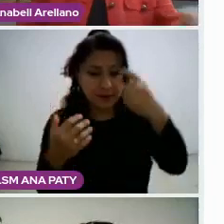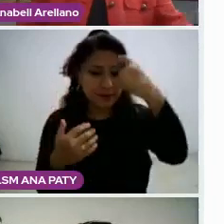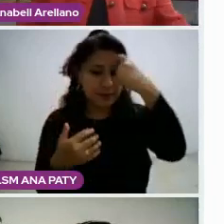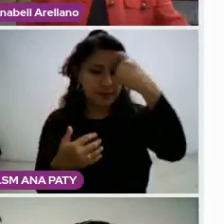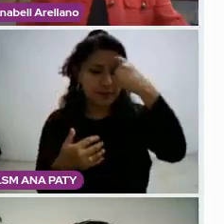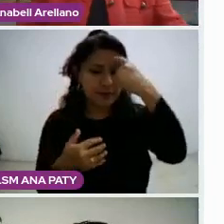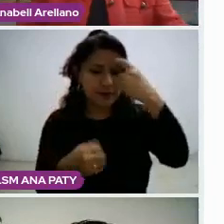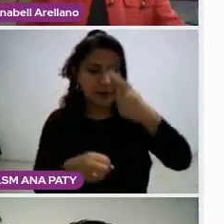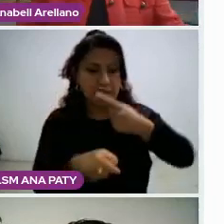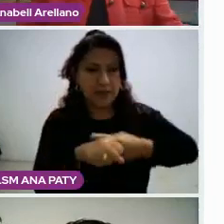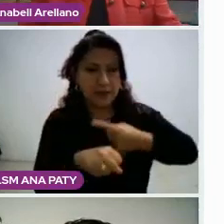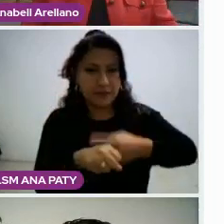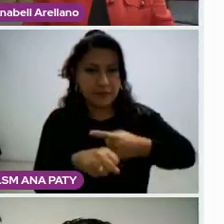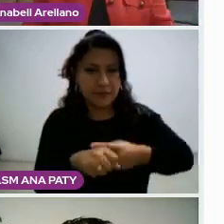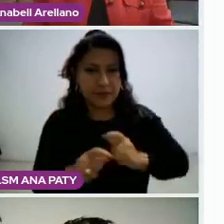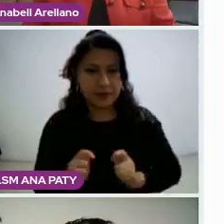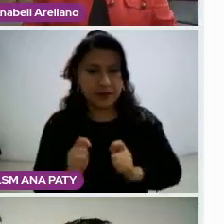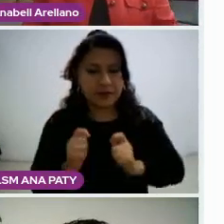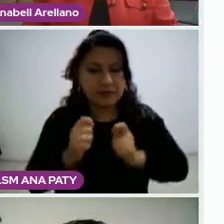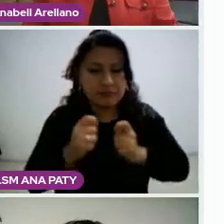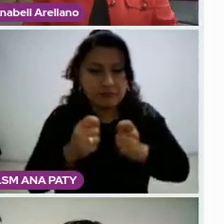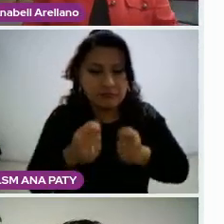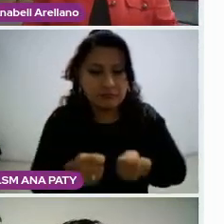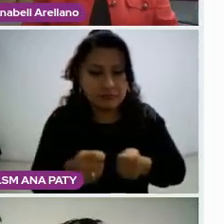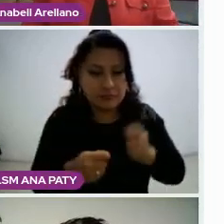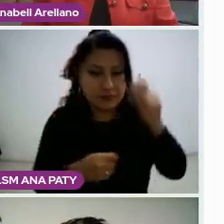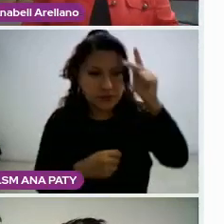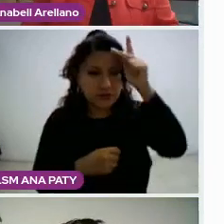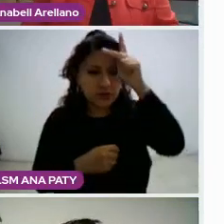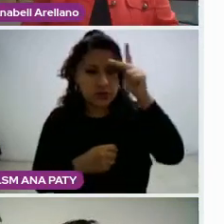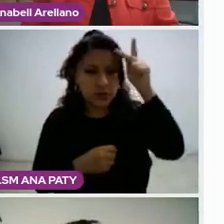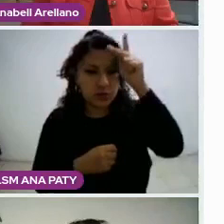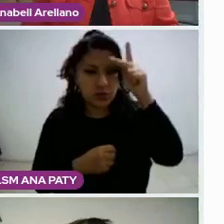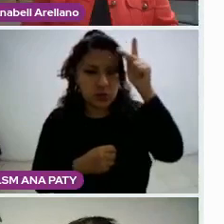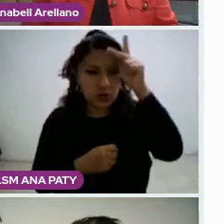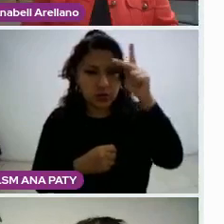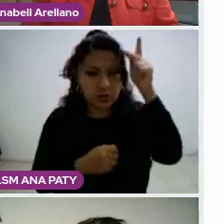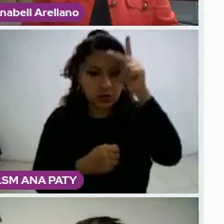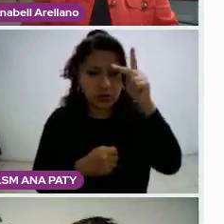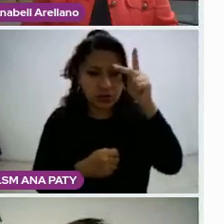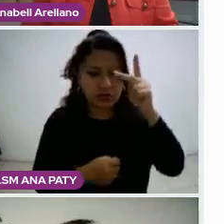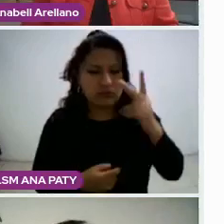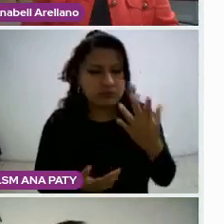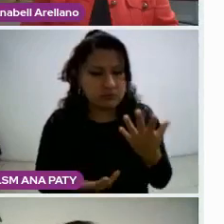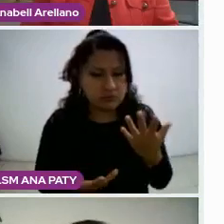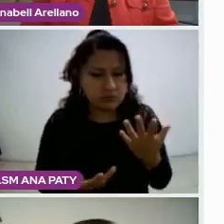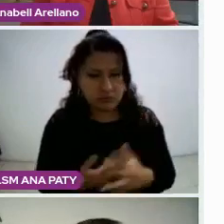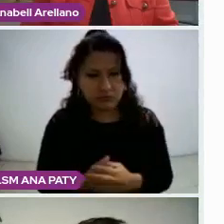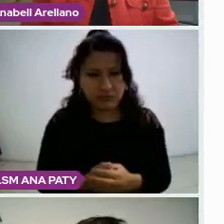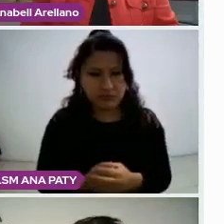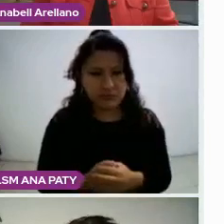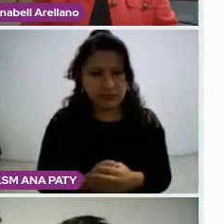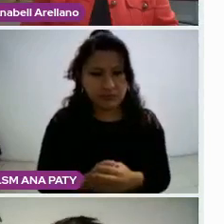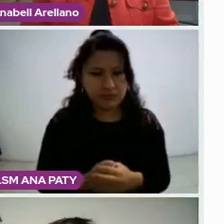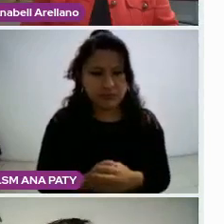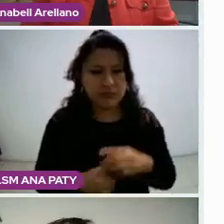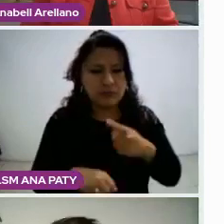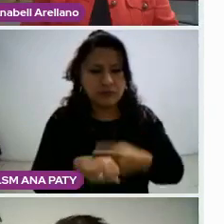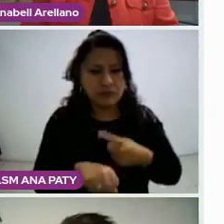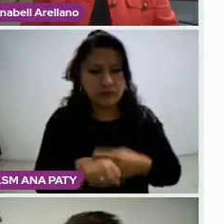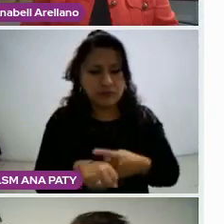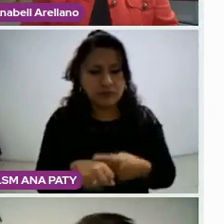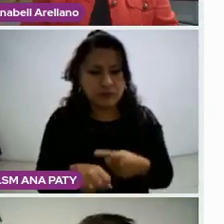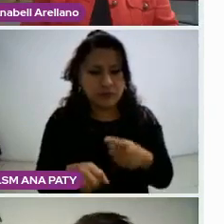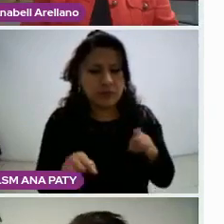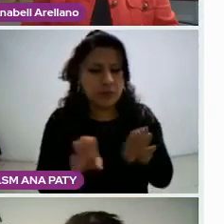trastorno psicosomático a estas probables conflictos psíquicos